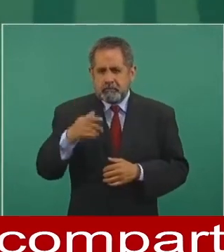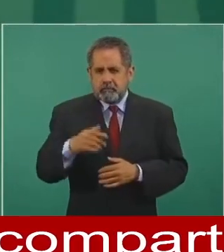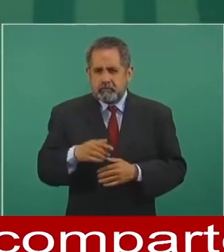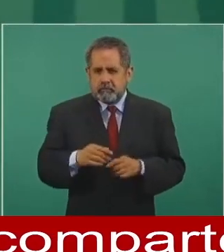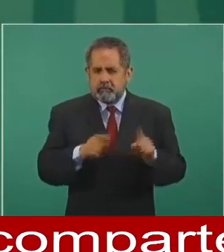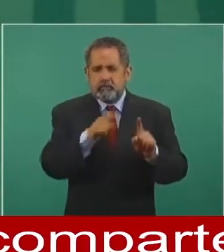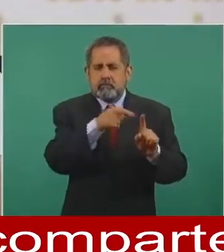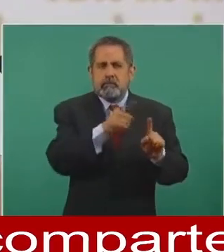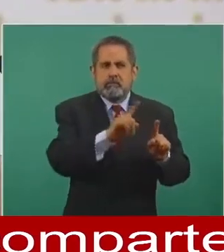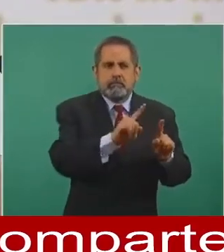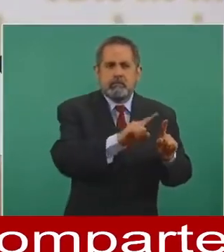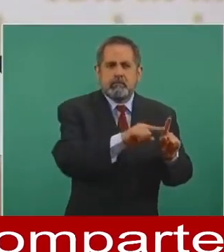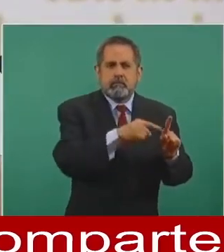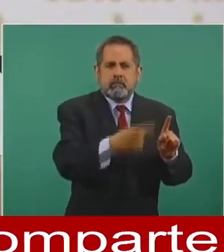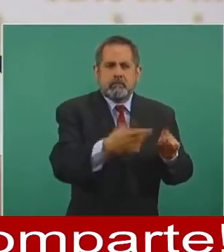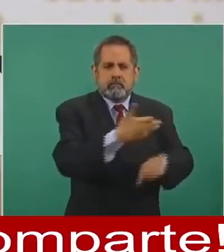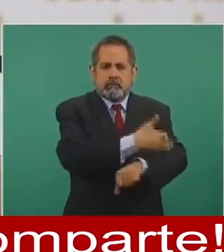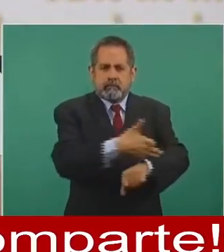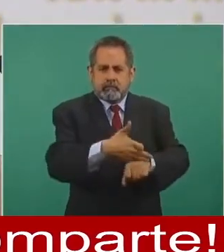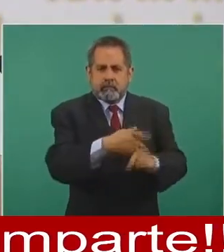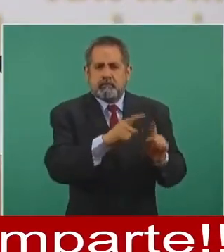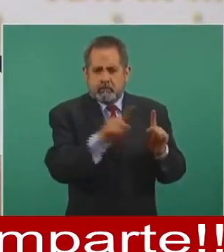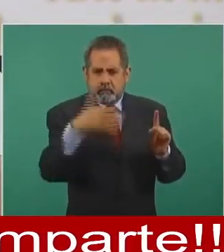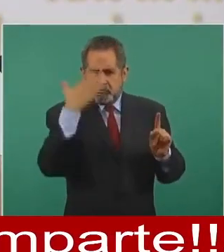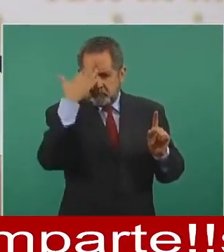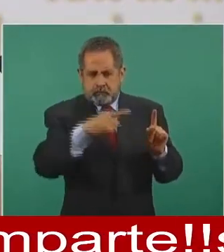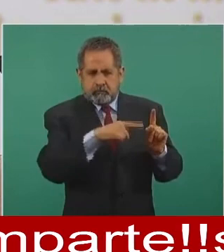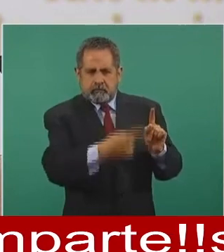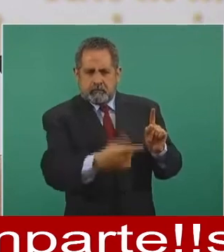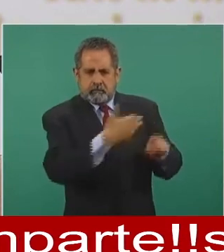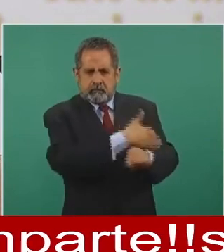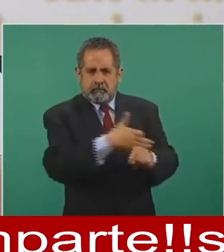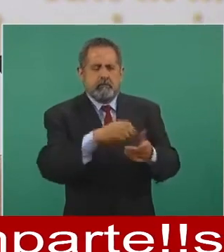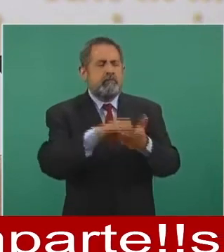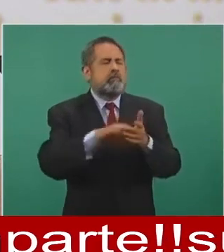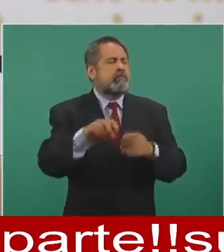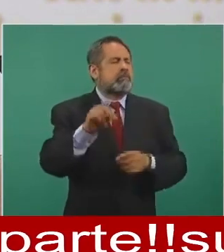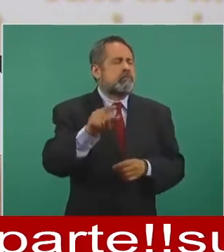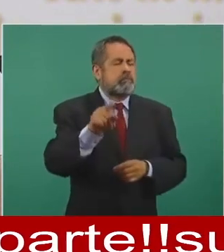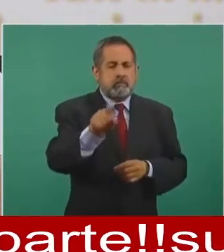No él, sino familiares de él. Como